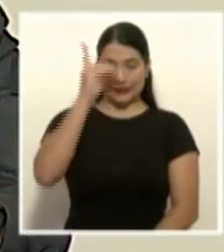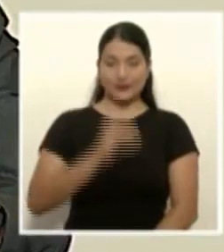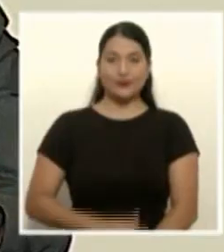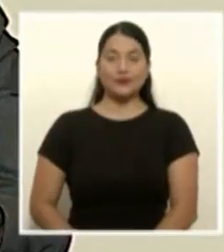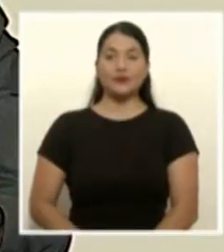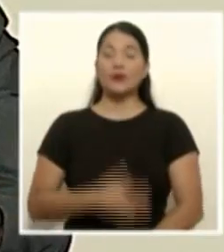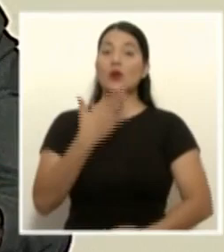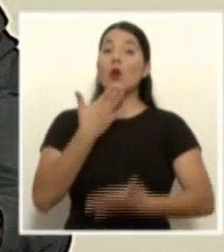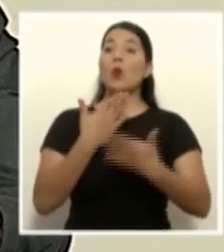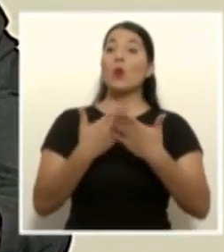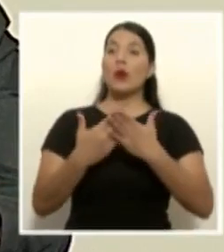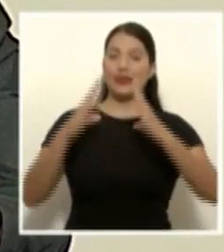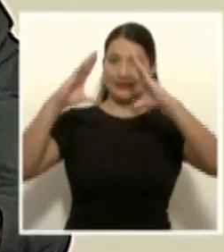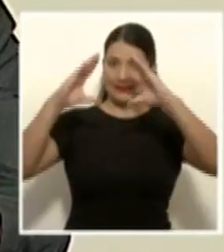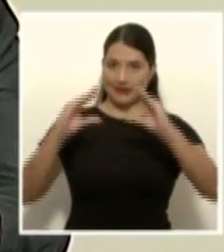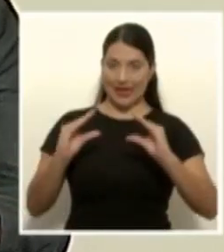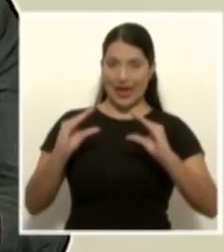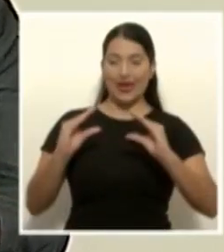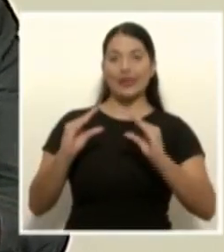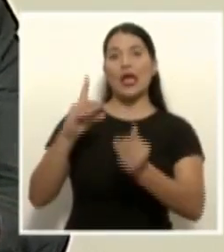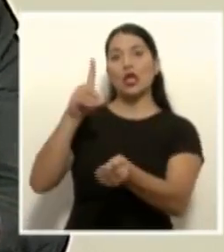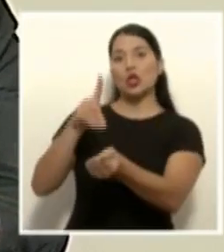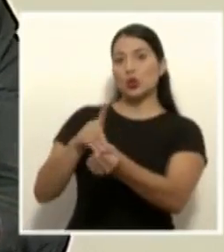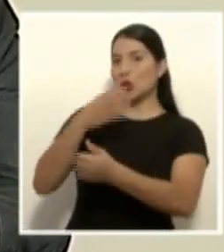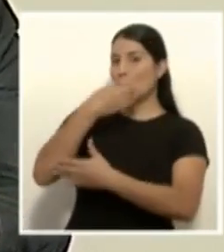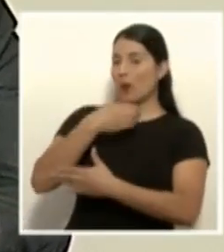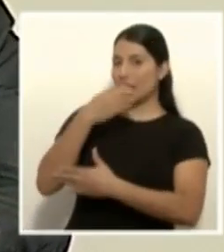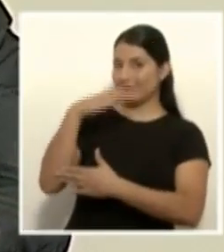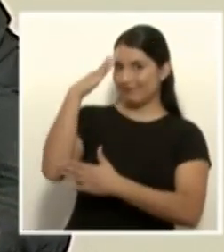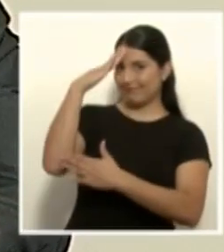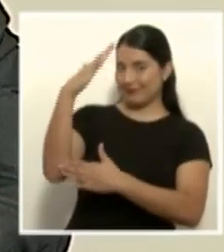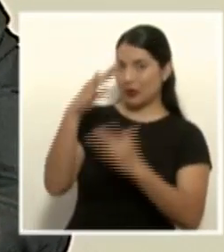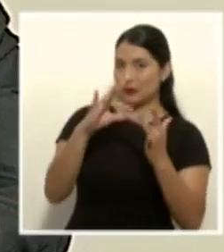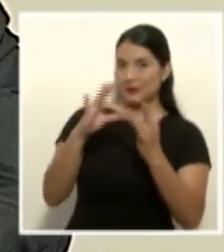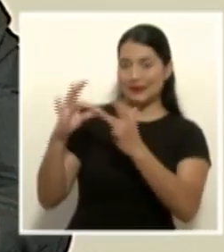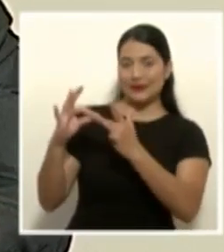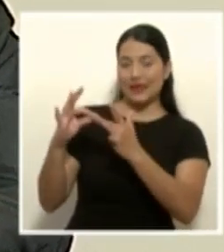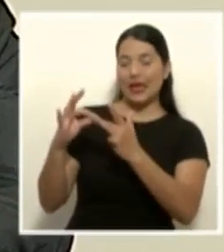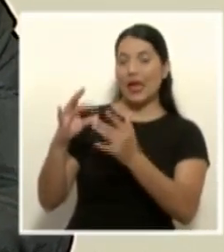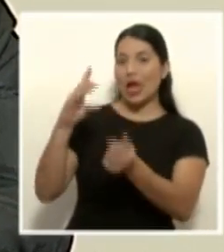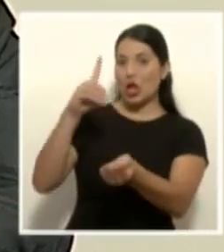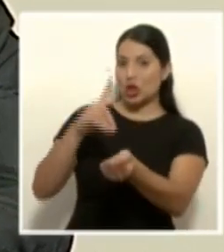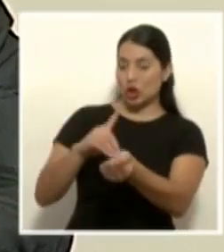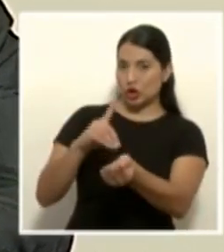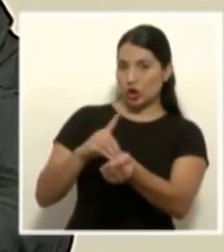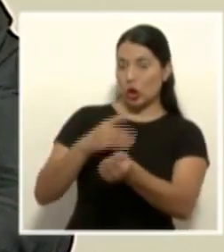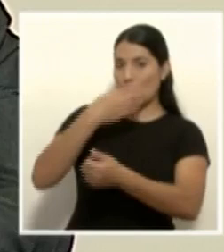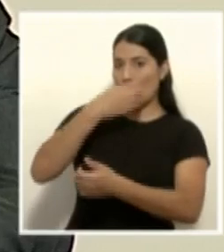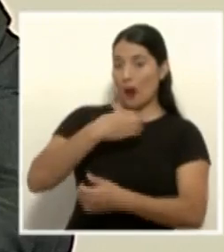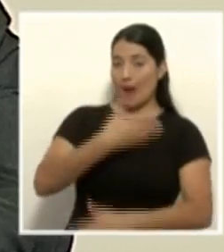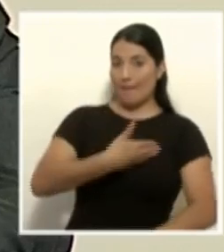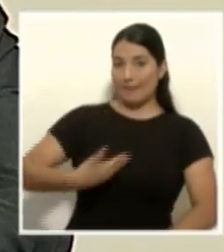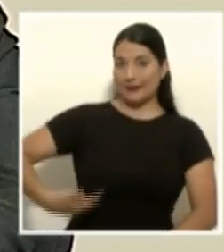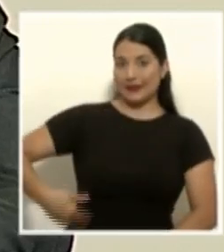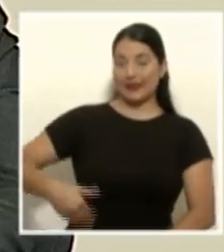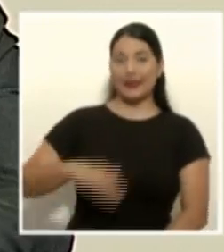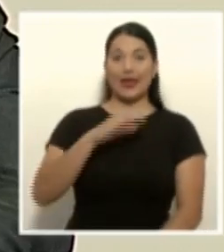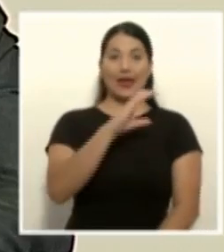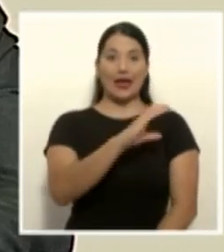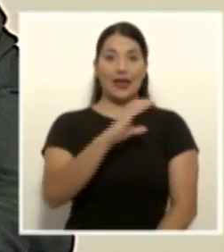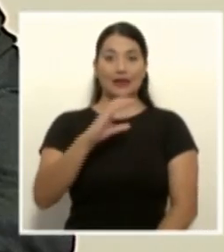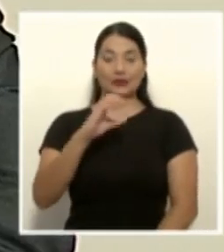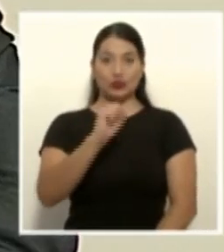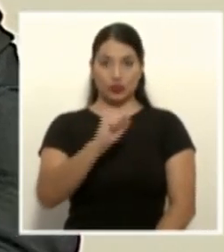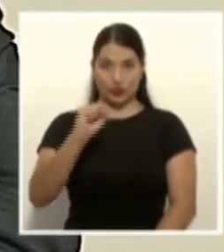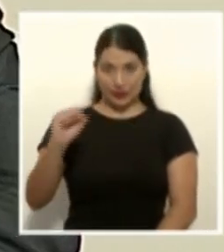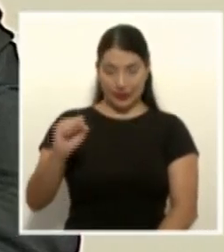muy buenas tardes al doctor Román Macaya, un saludo especial. Doctor Macaya, presidente ejecutivo de la Caja Costarricense de